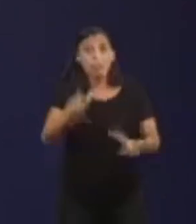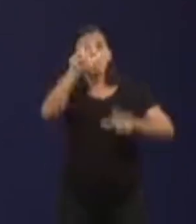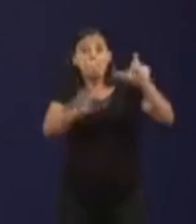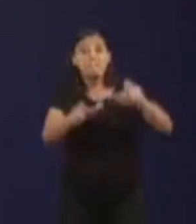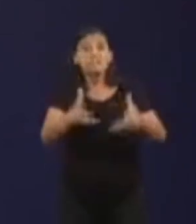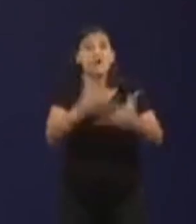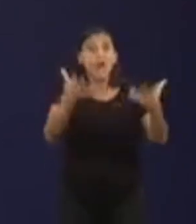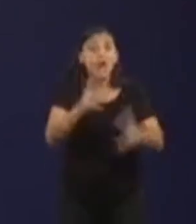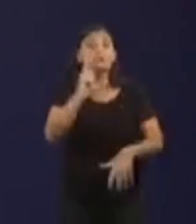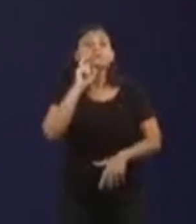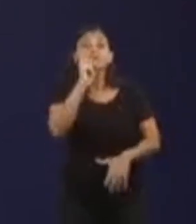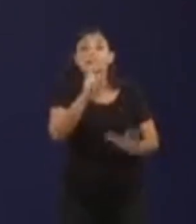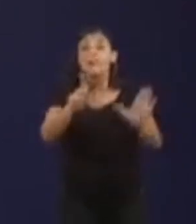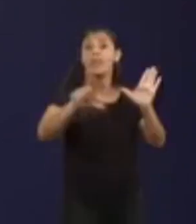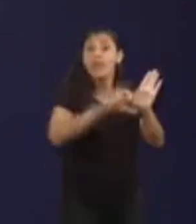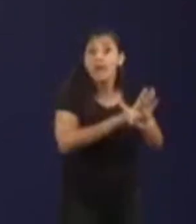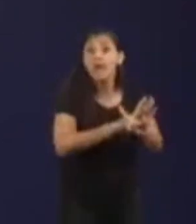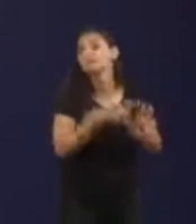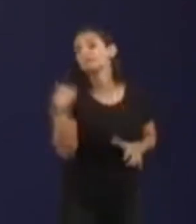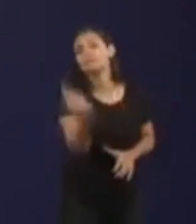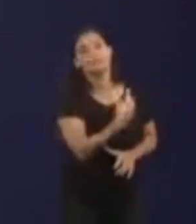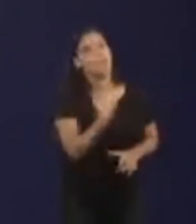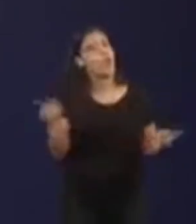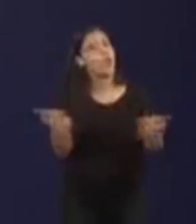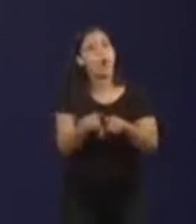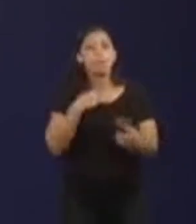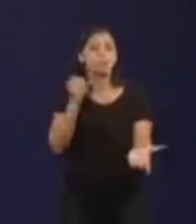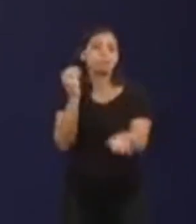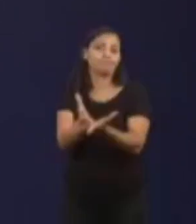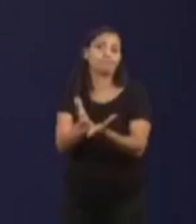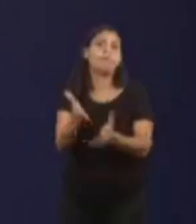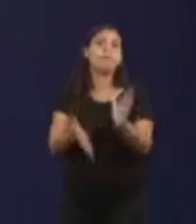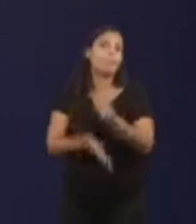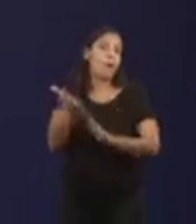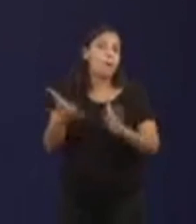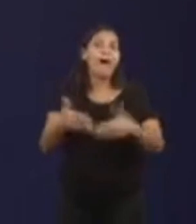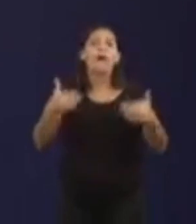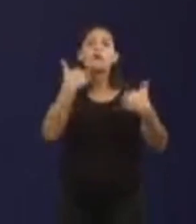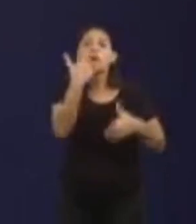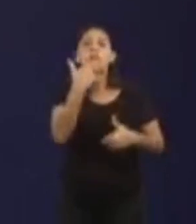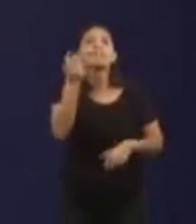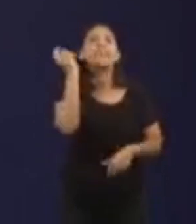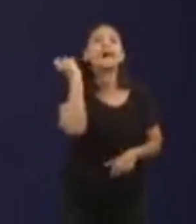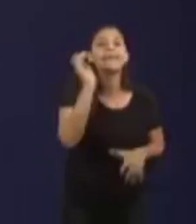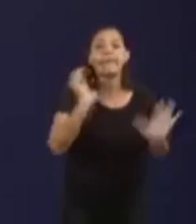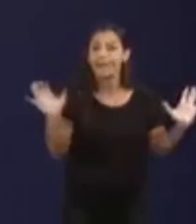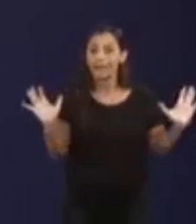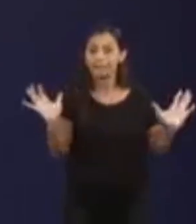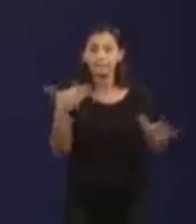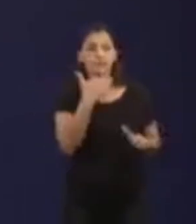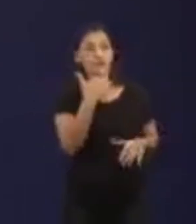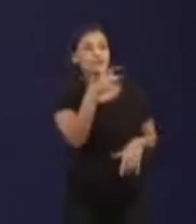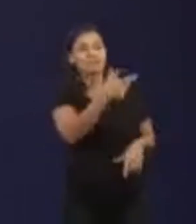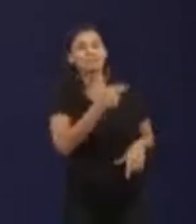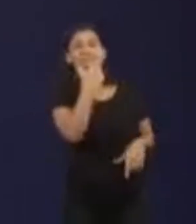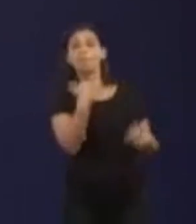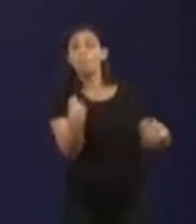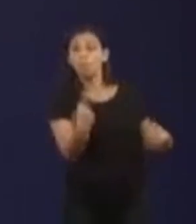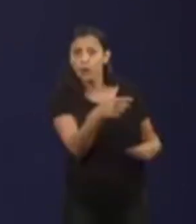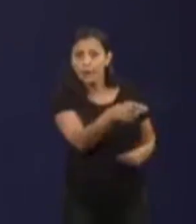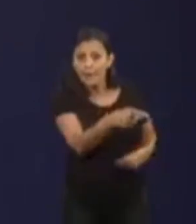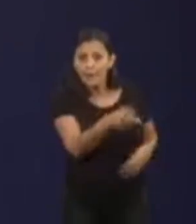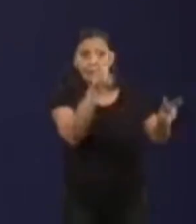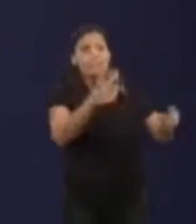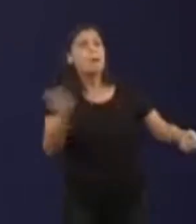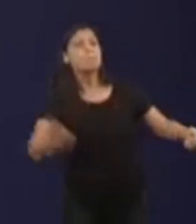ley va el nosotros vamos a reaccionar no importa quién sea eh No sé por qué te sonreíste con el tema de los